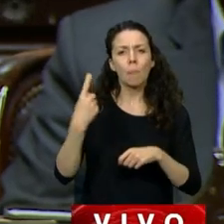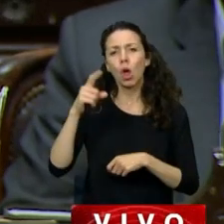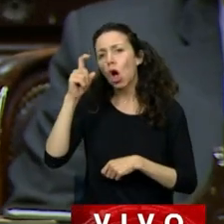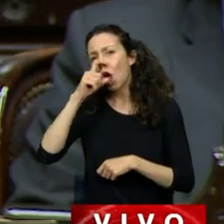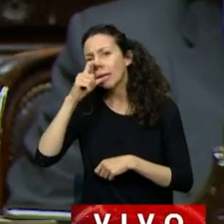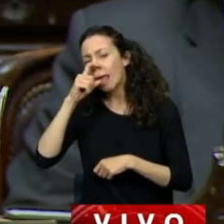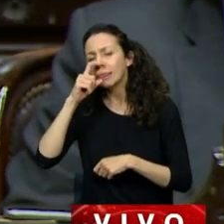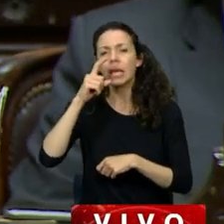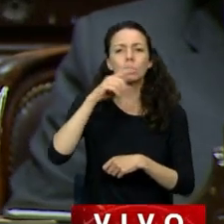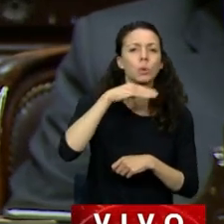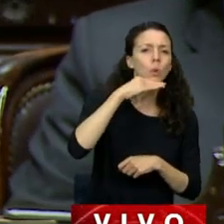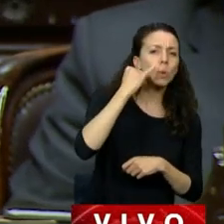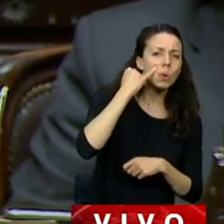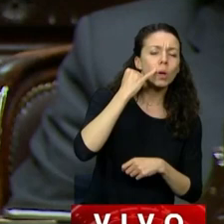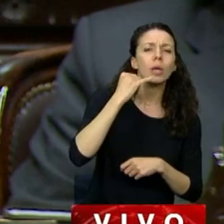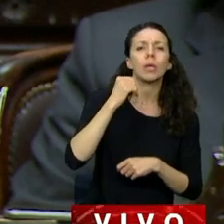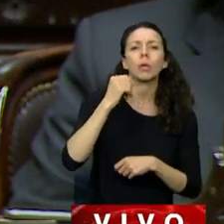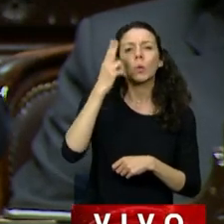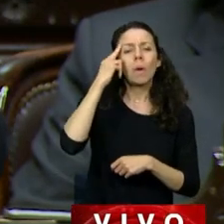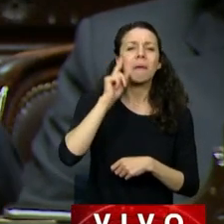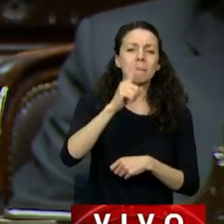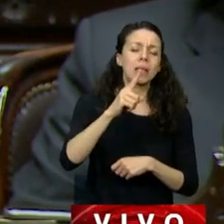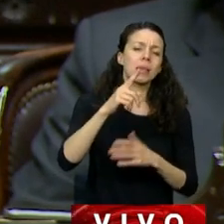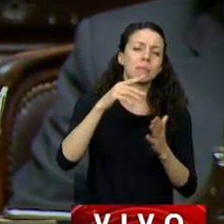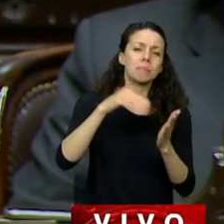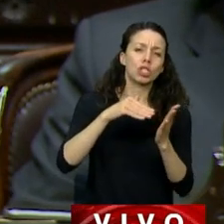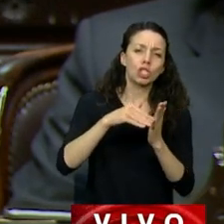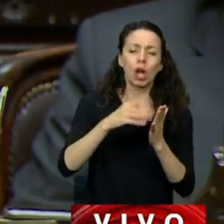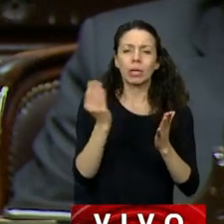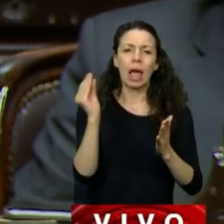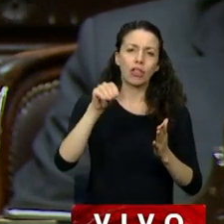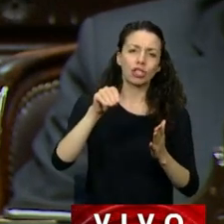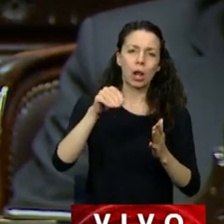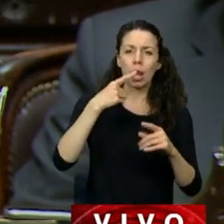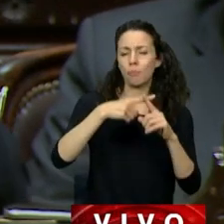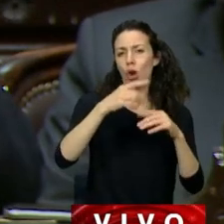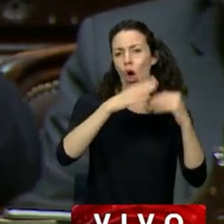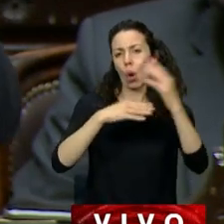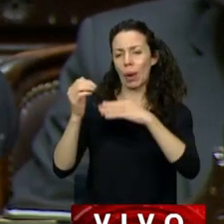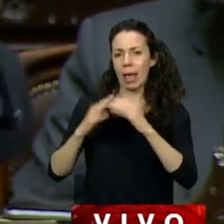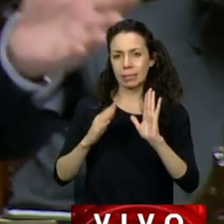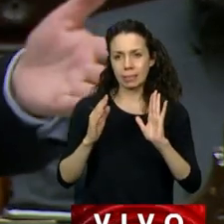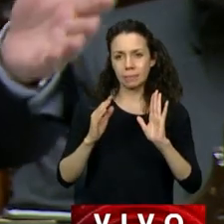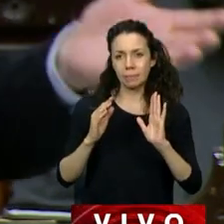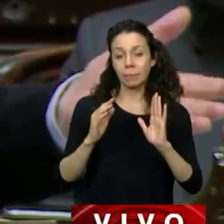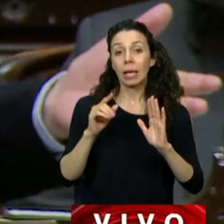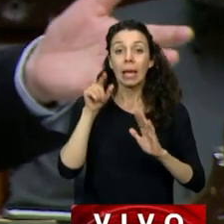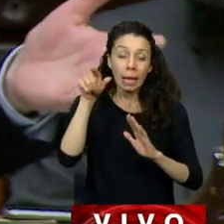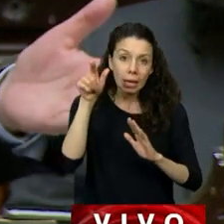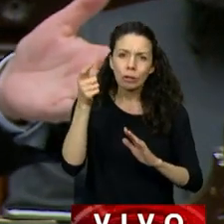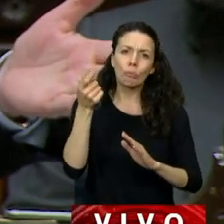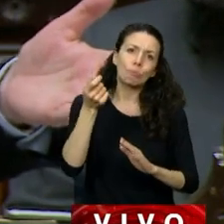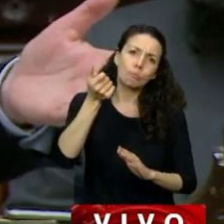reciben 2.000 y 1.800 millones adicionales, con algunas obras que se agregaron. Esperemos por lo menos que eso, que es poco, se